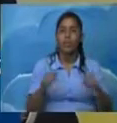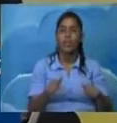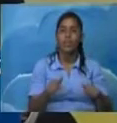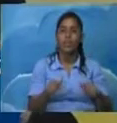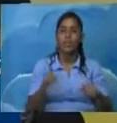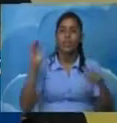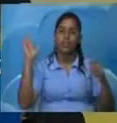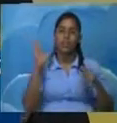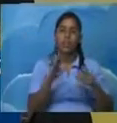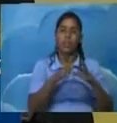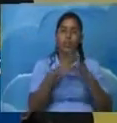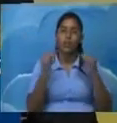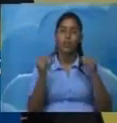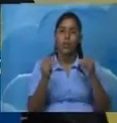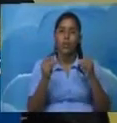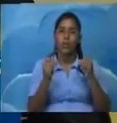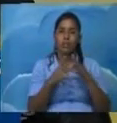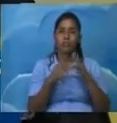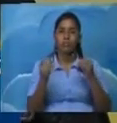radica